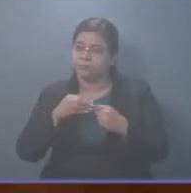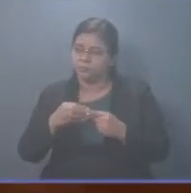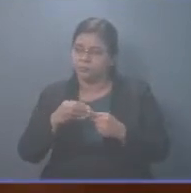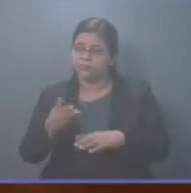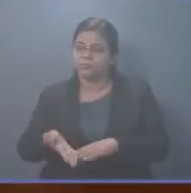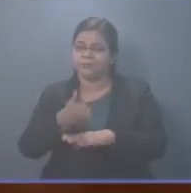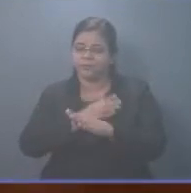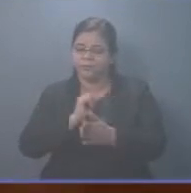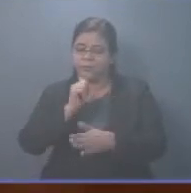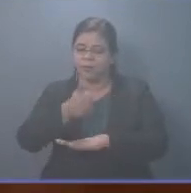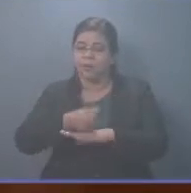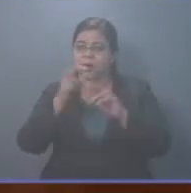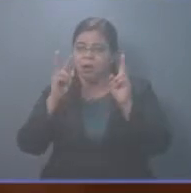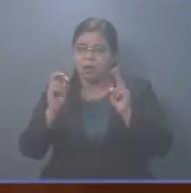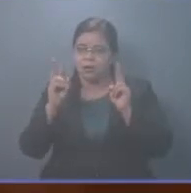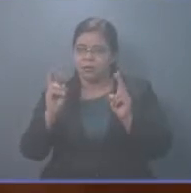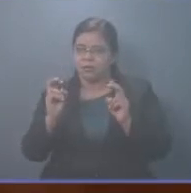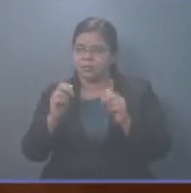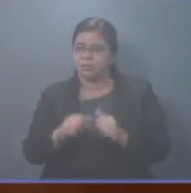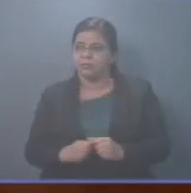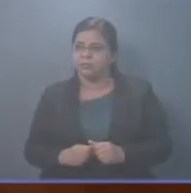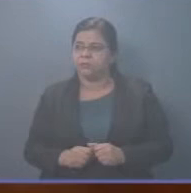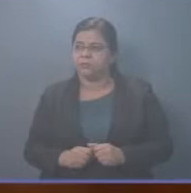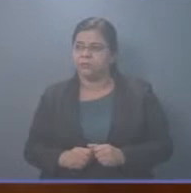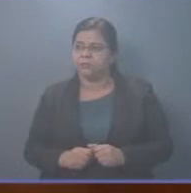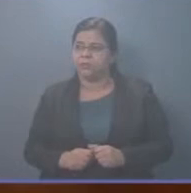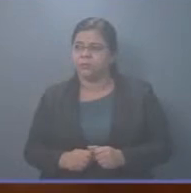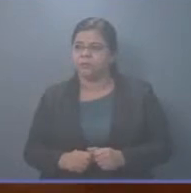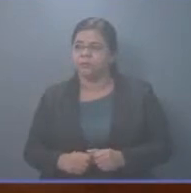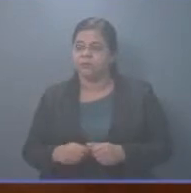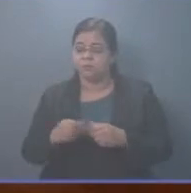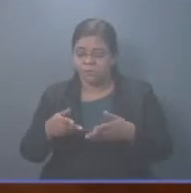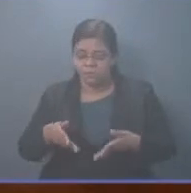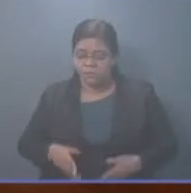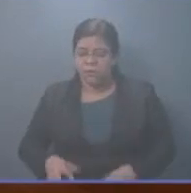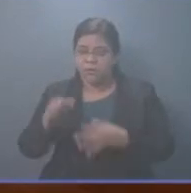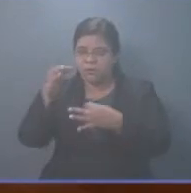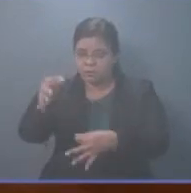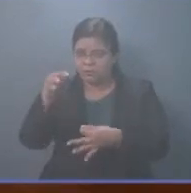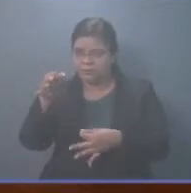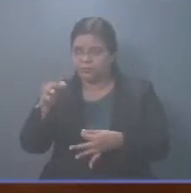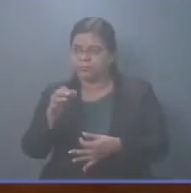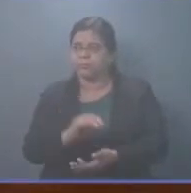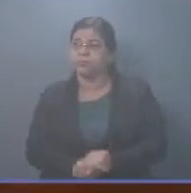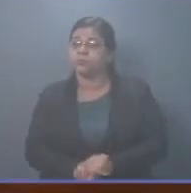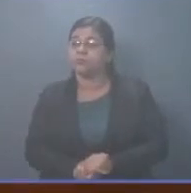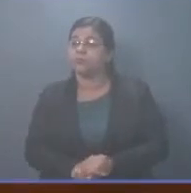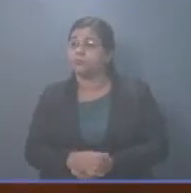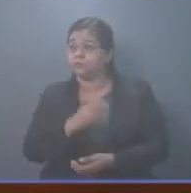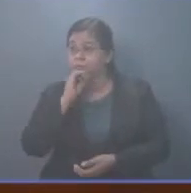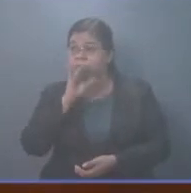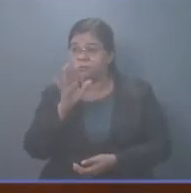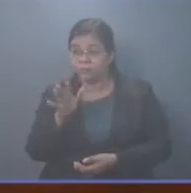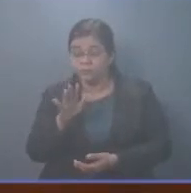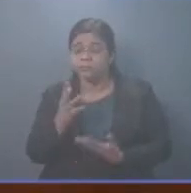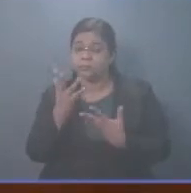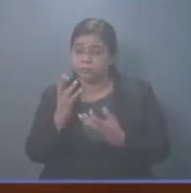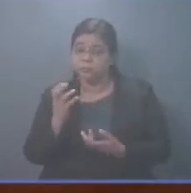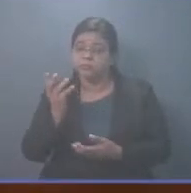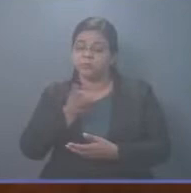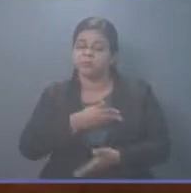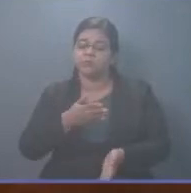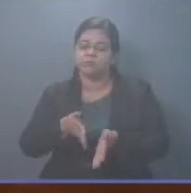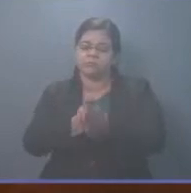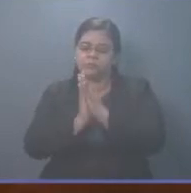crearon para el tema de asentamientos de nacimientos. Ellos proponen agregar una modificación